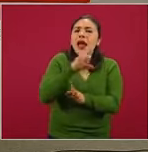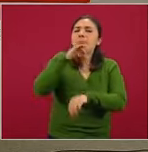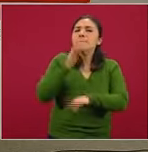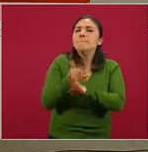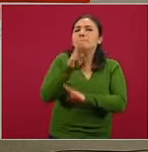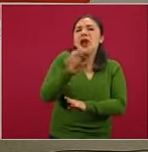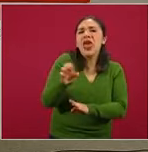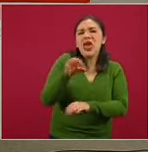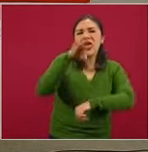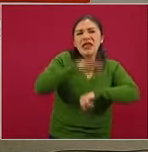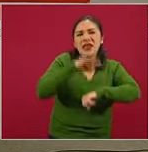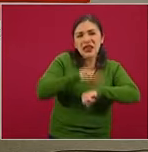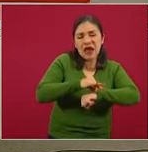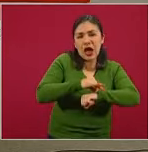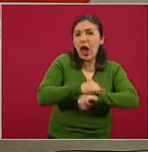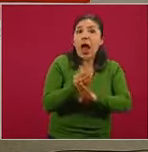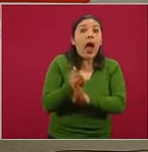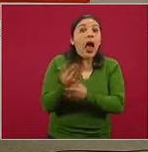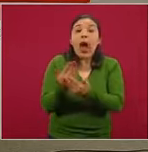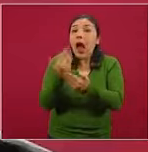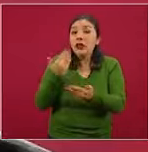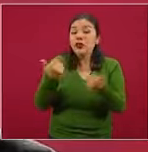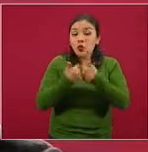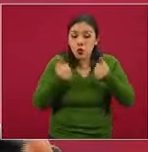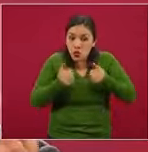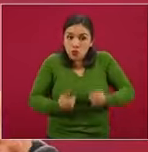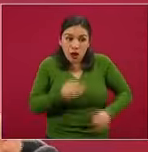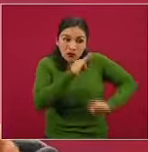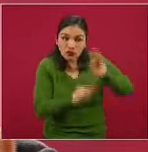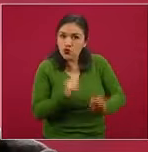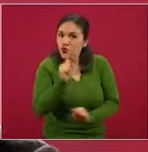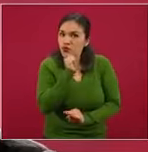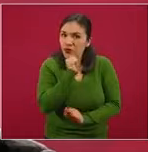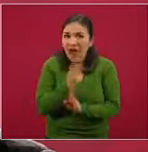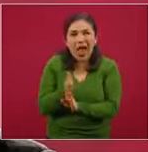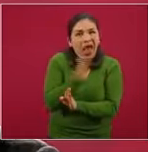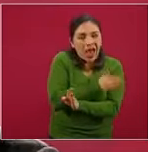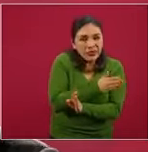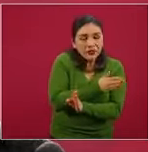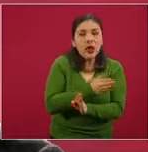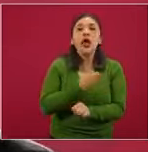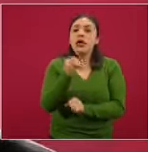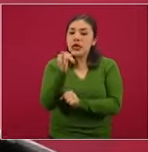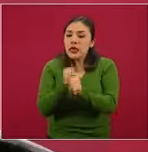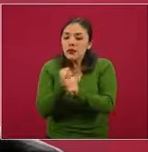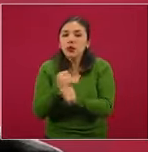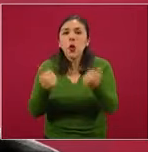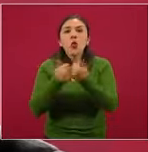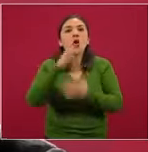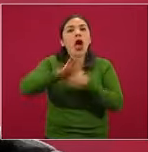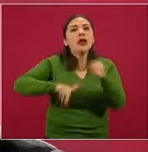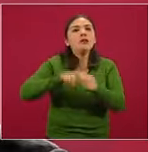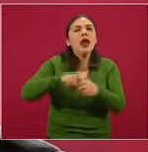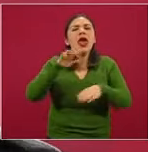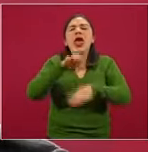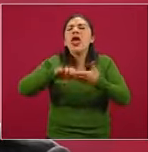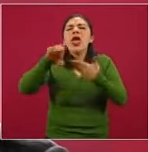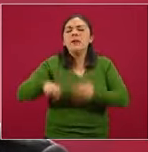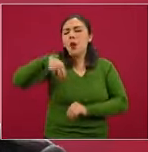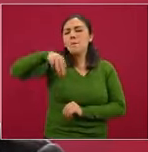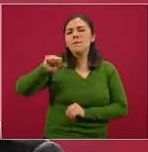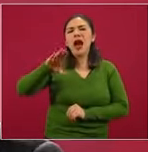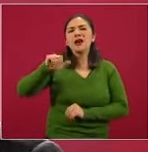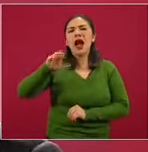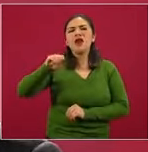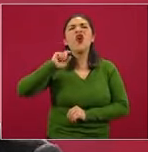previa al involucramiento de sujetos humanos, investigación con animales, por ejemplo con macacos,